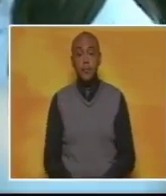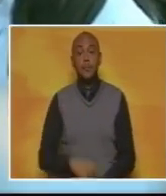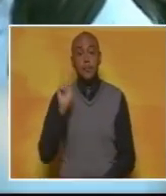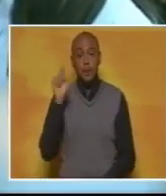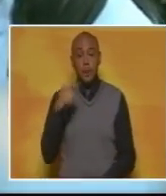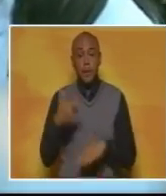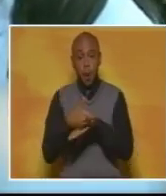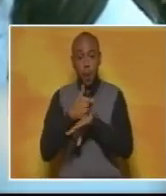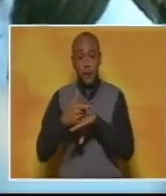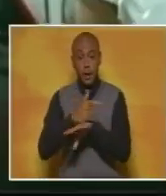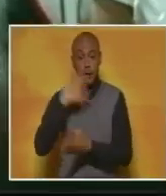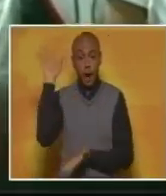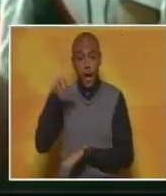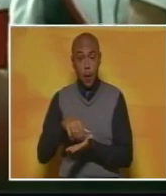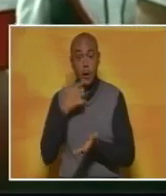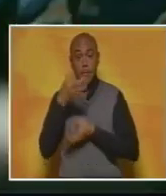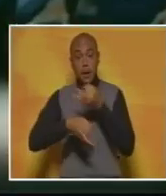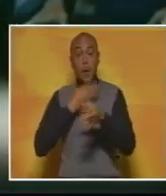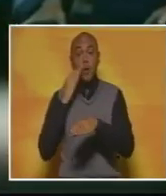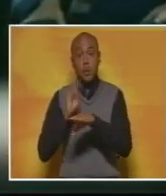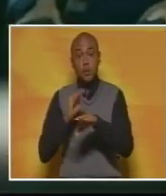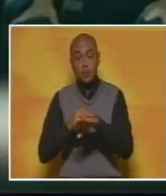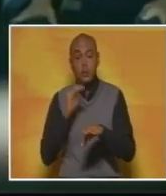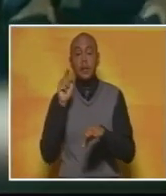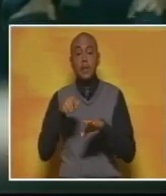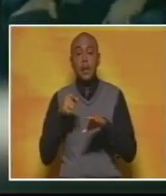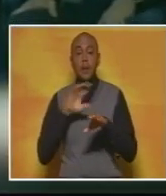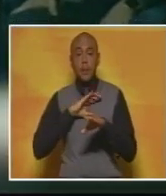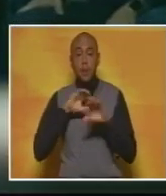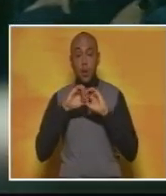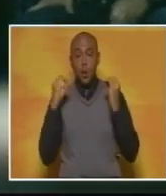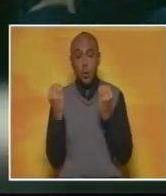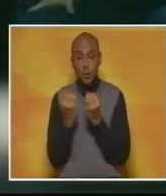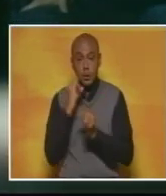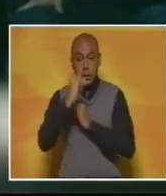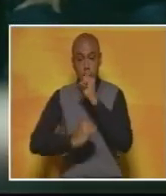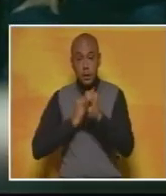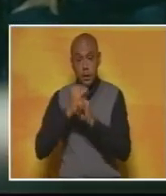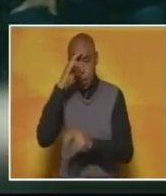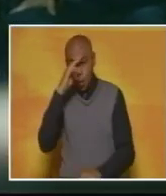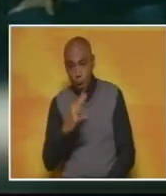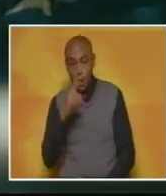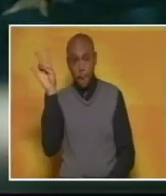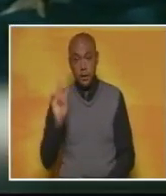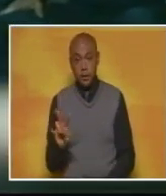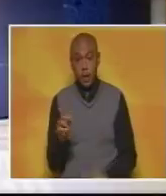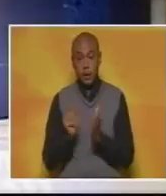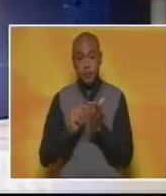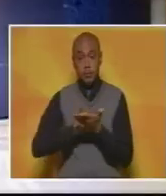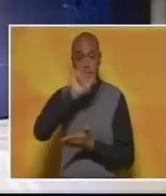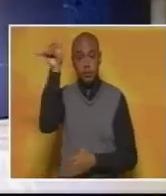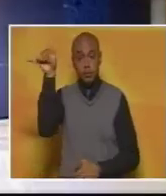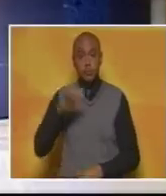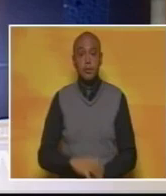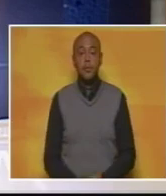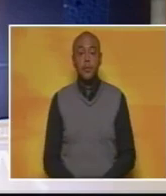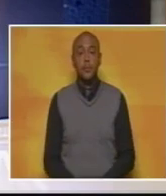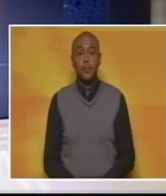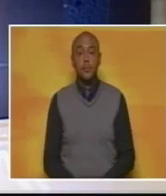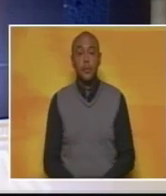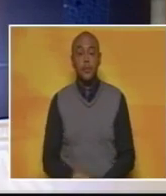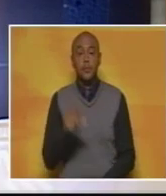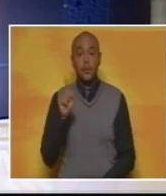Marco Torres afirmó que las organizaciones internacionales reconocieron los aportes y avances de Venezuela en el sector aeronáutico. Y